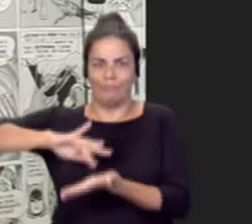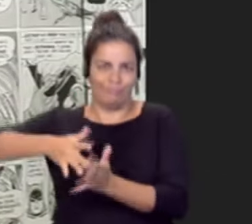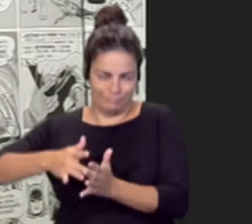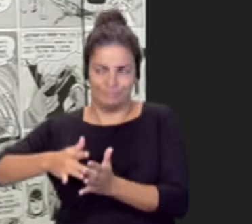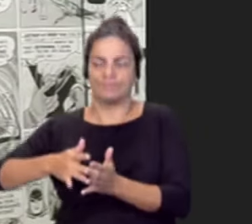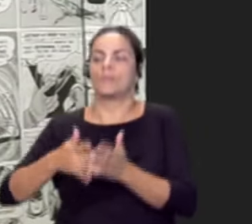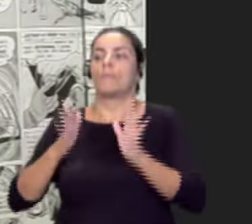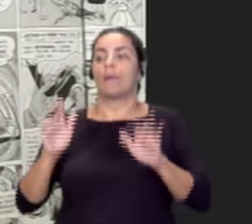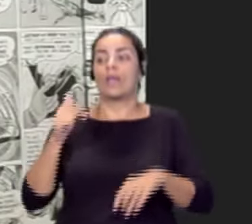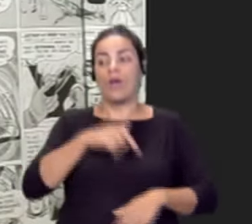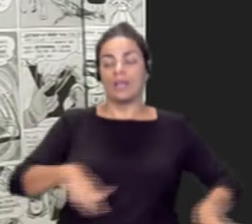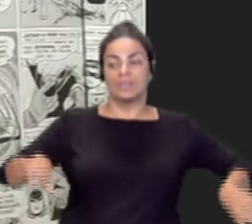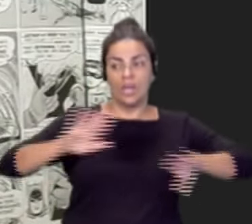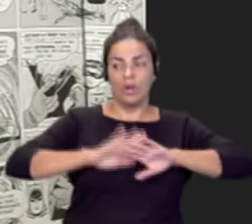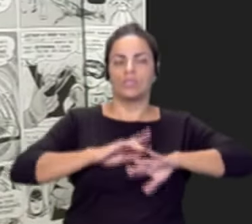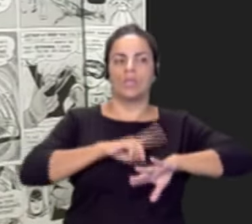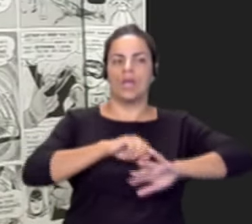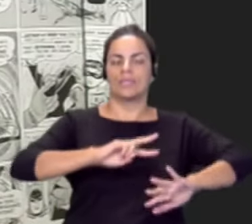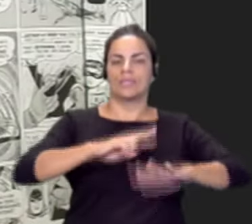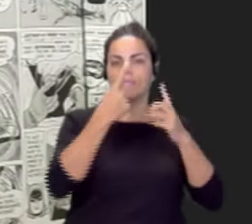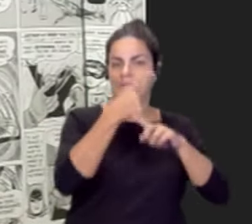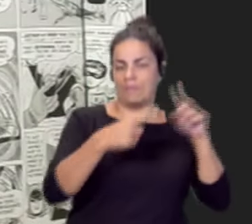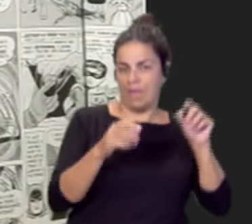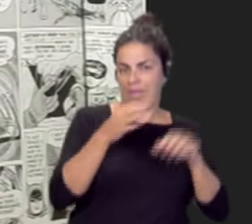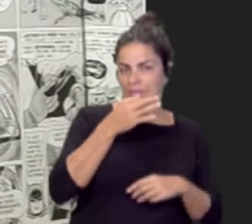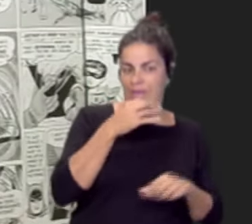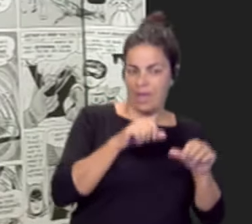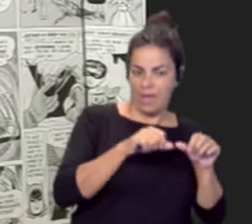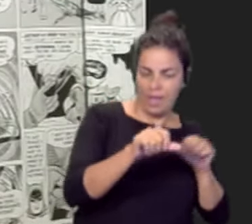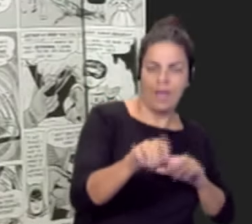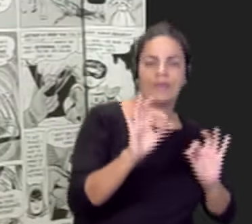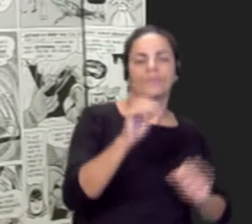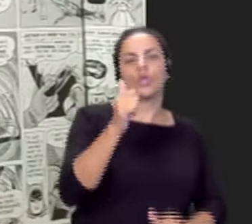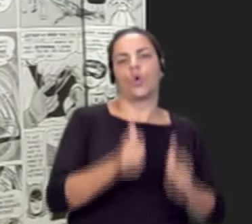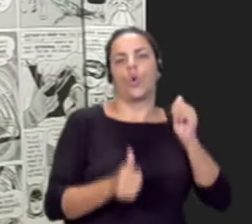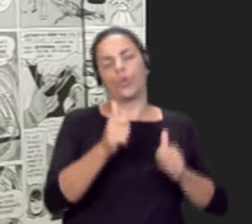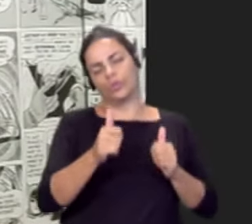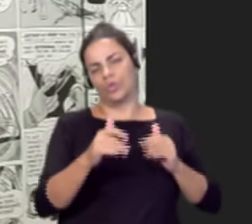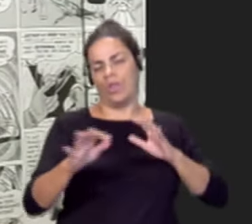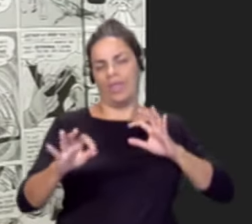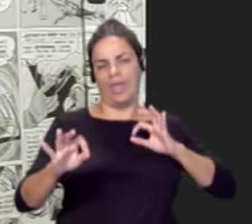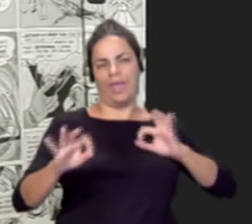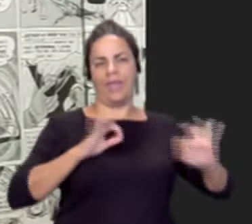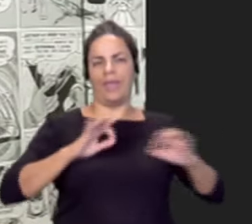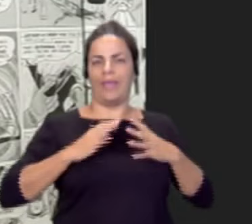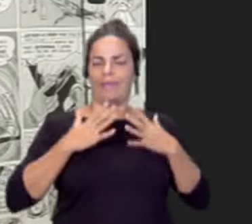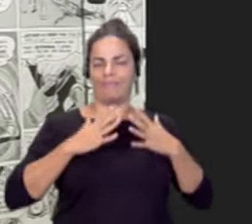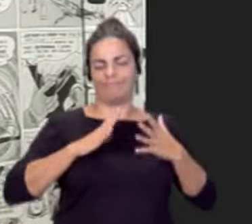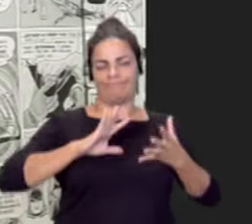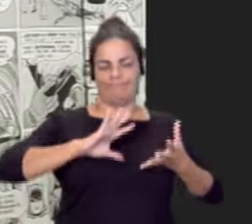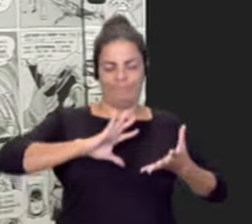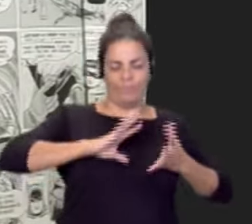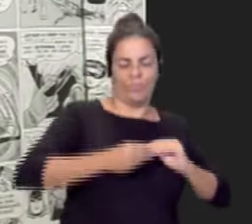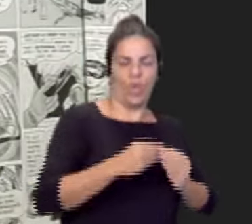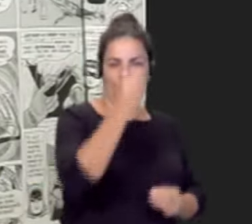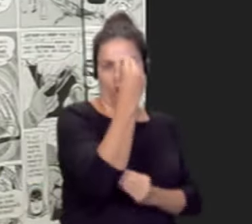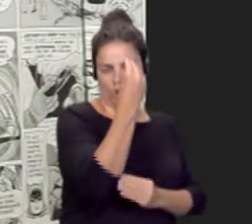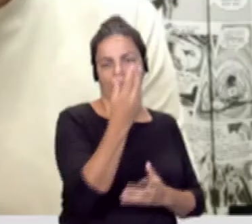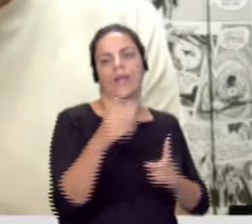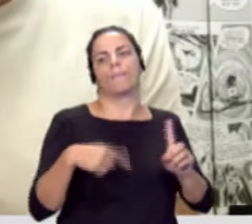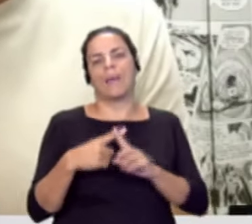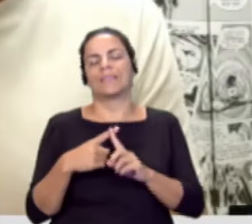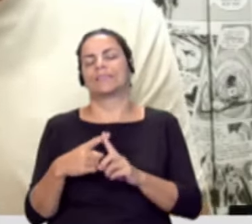Pero esta noche, a partir de las 7:30 de la tarde, concurso de cosplay y gala de entrega de premios del Salón del Cómic de Tenerife. Pues